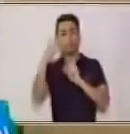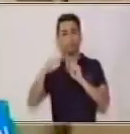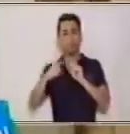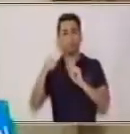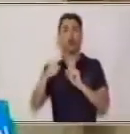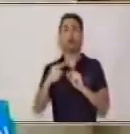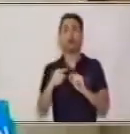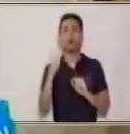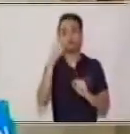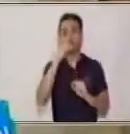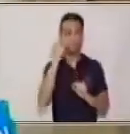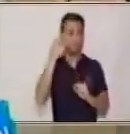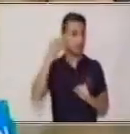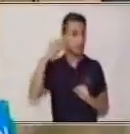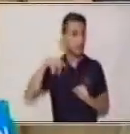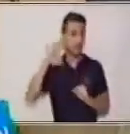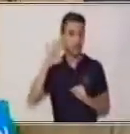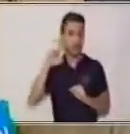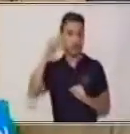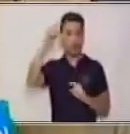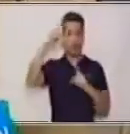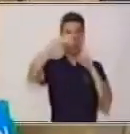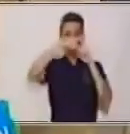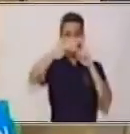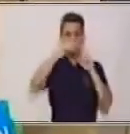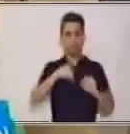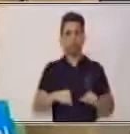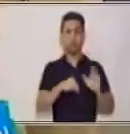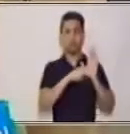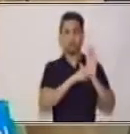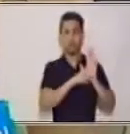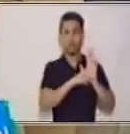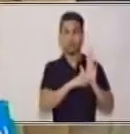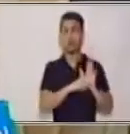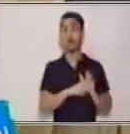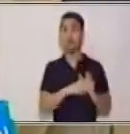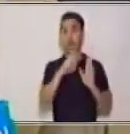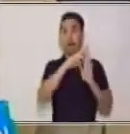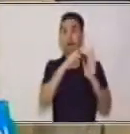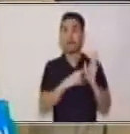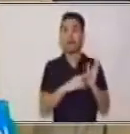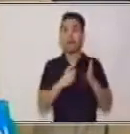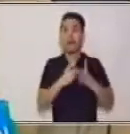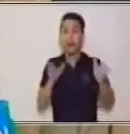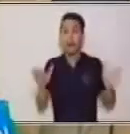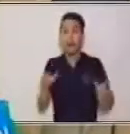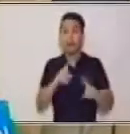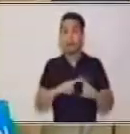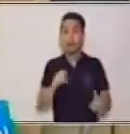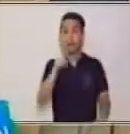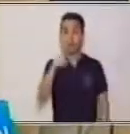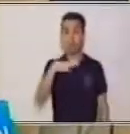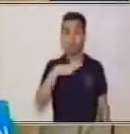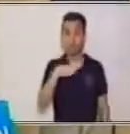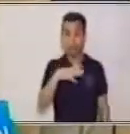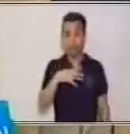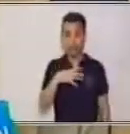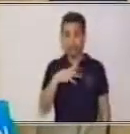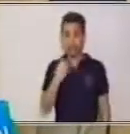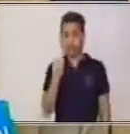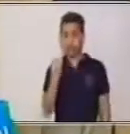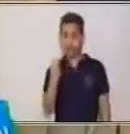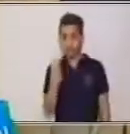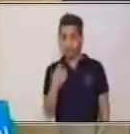El signo. Entonces, la regla es general, pero cuando usted tenga un valor negativo dentro